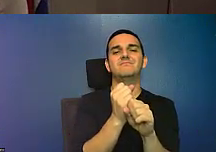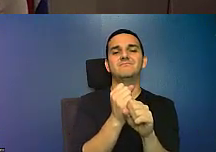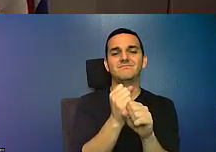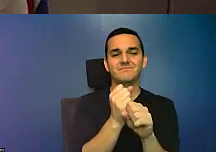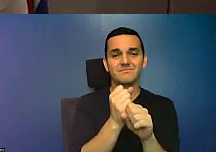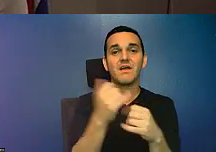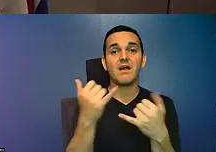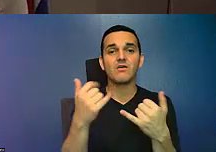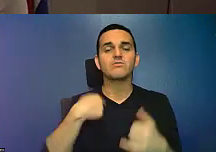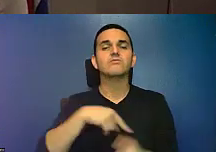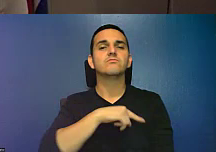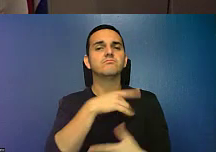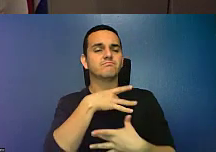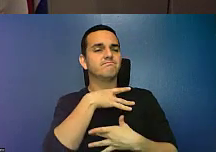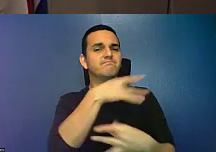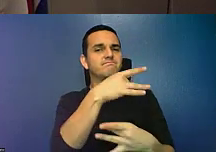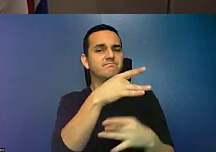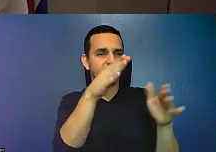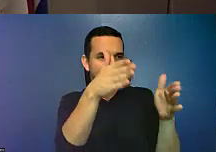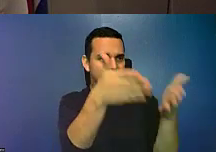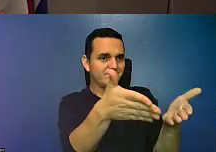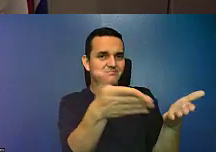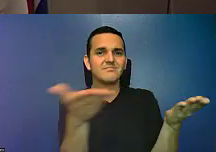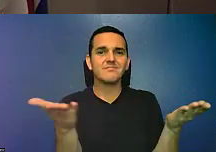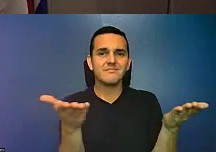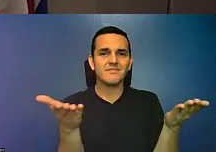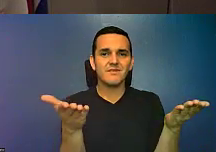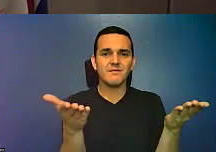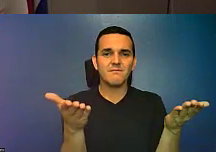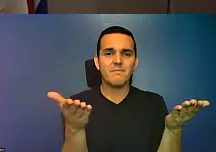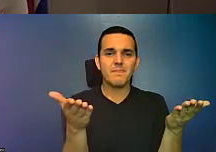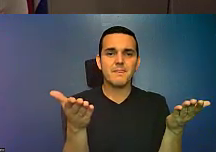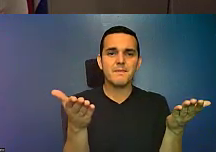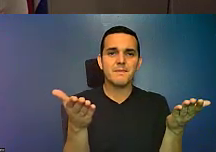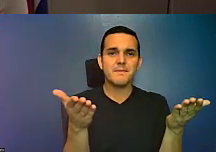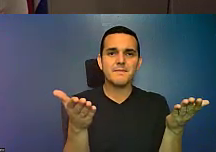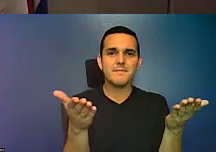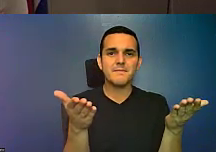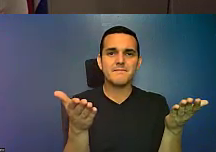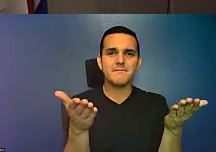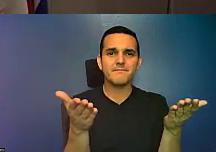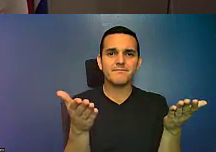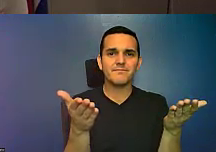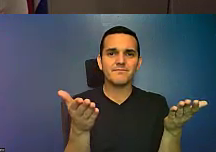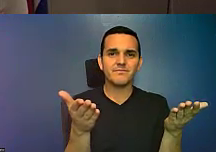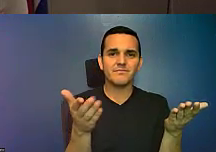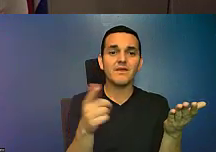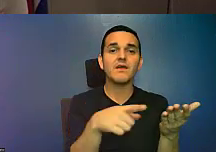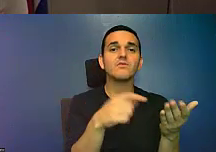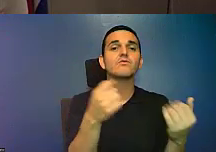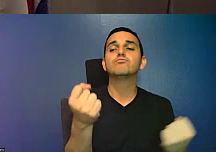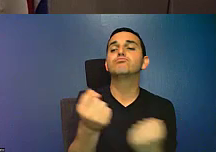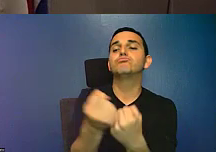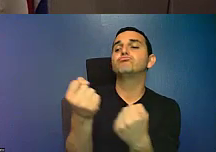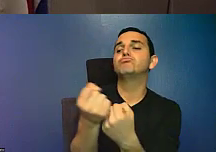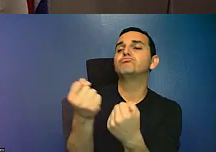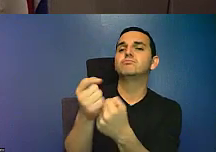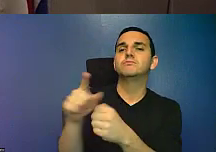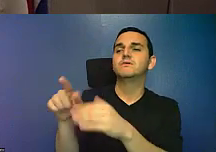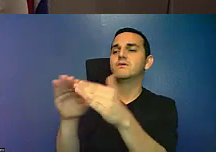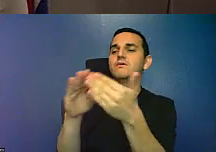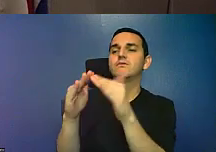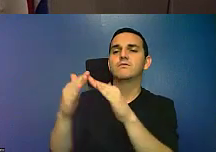interés en este caso es en gran medida lo que son los aportes a la comunidad científica,